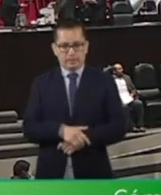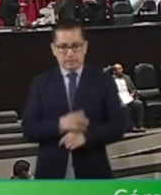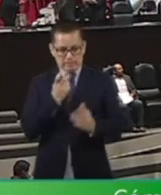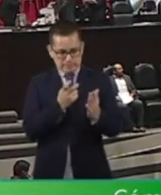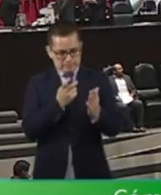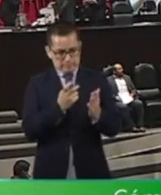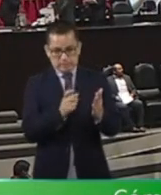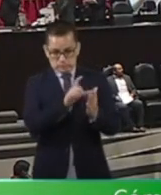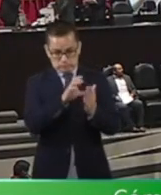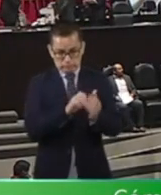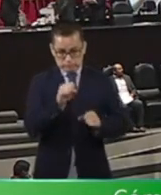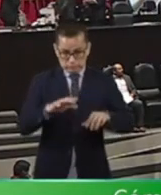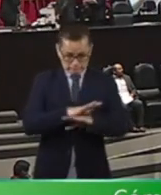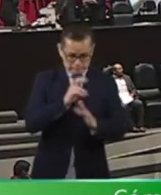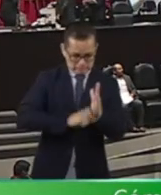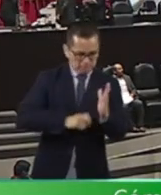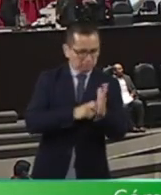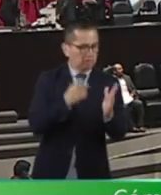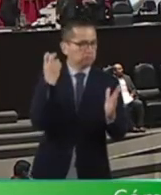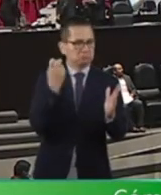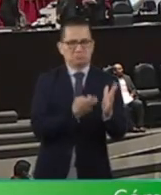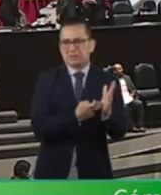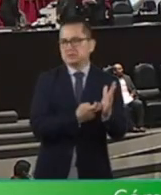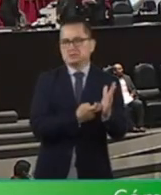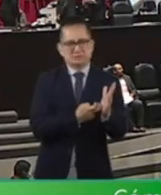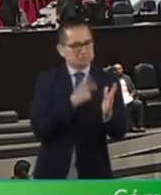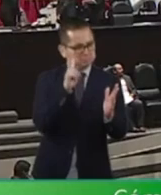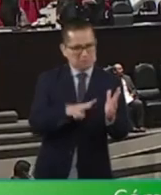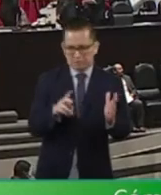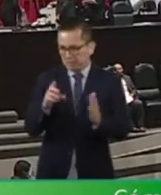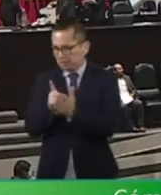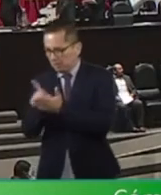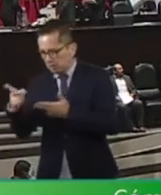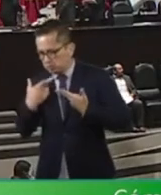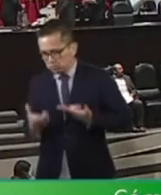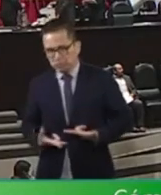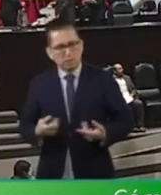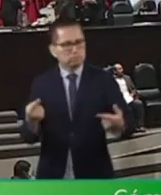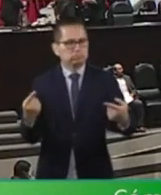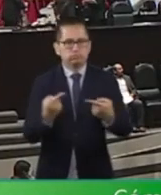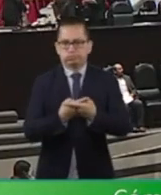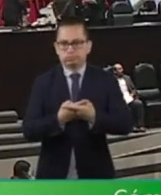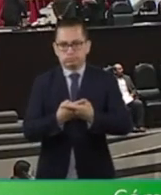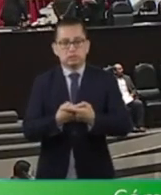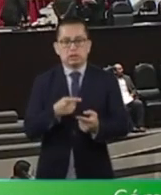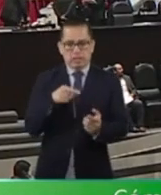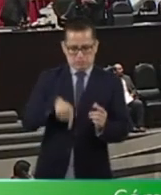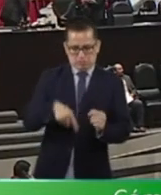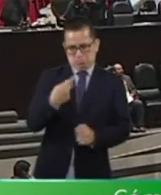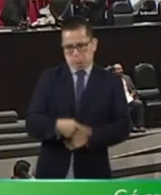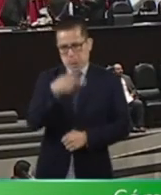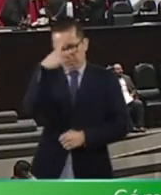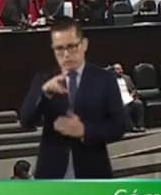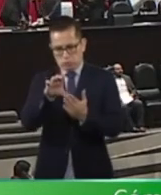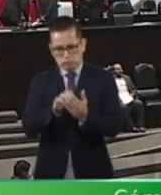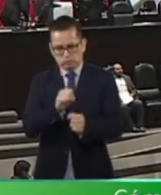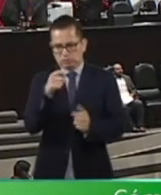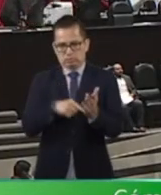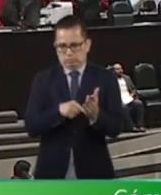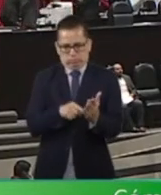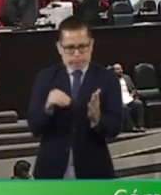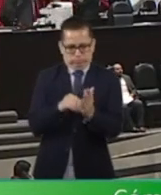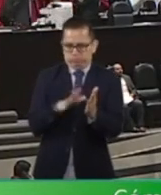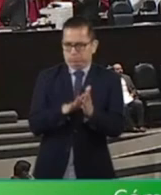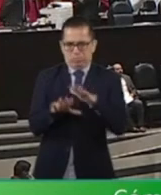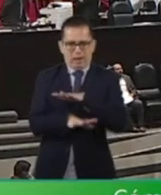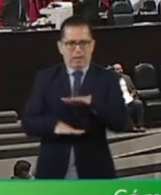al régimen convencional de derechos humanos y trastoca la estructura básica de la Constitución mexicana. El